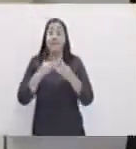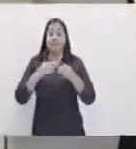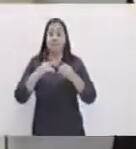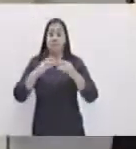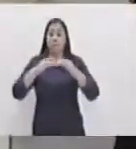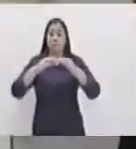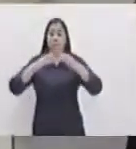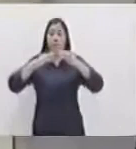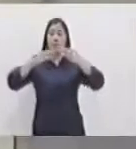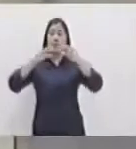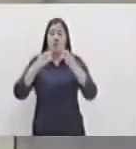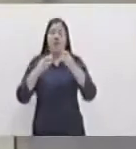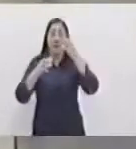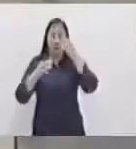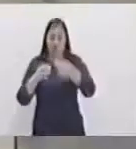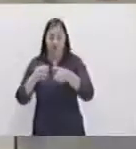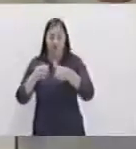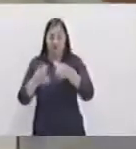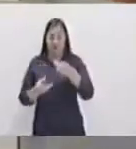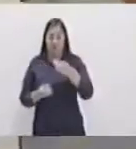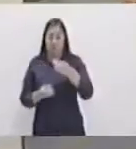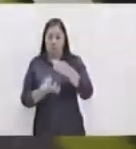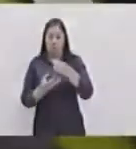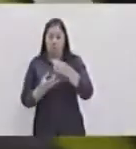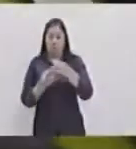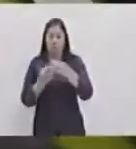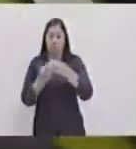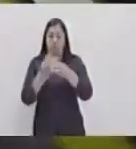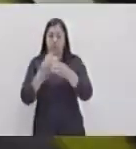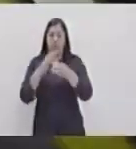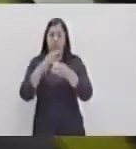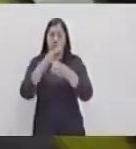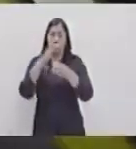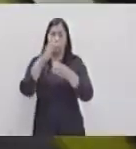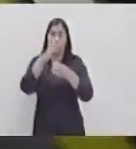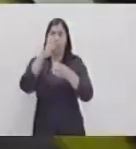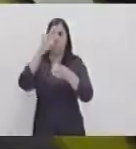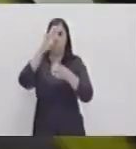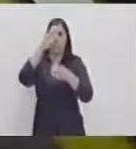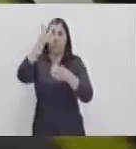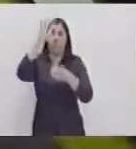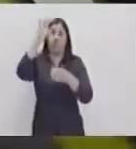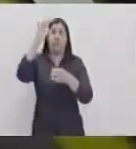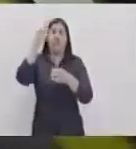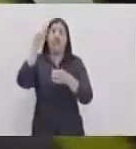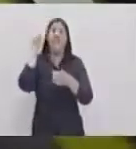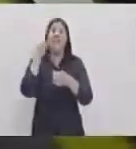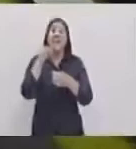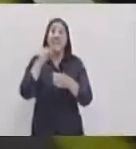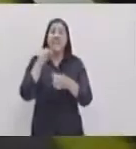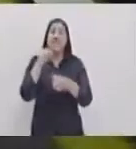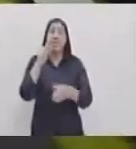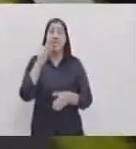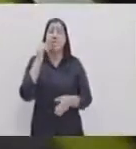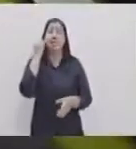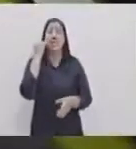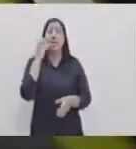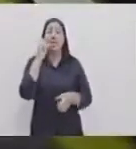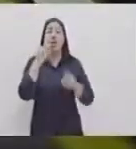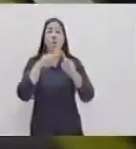los vapores que se están emanando como producto de esta reacción es básicamente el dióxido de